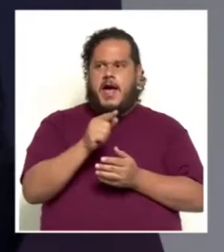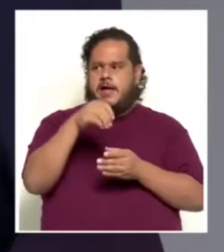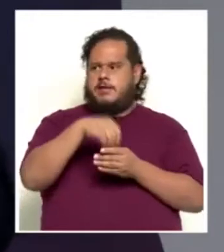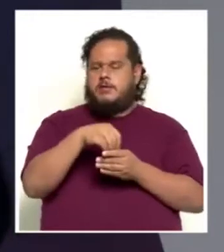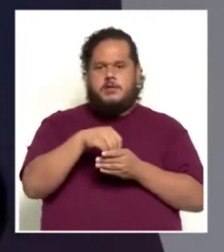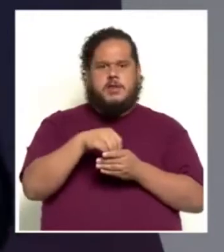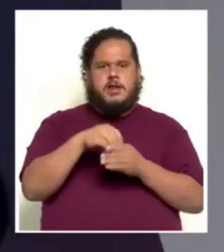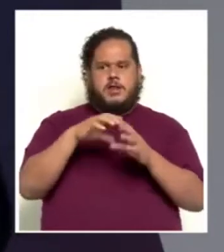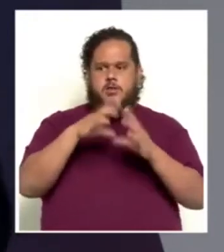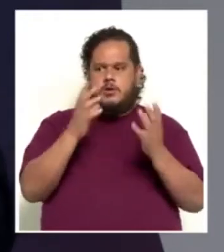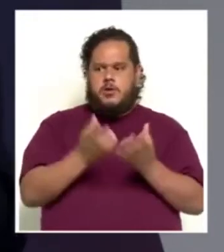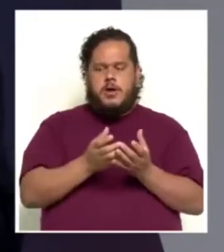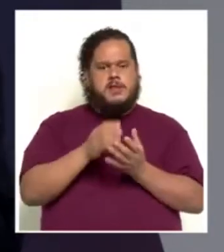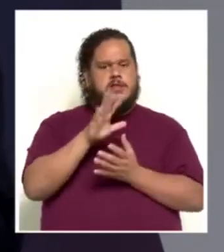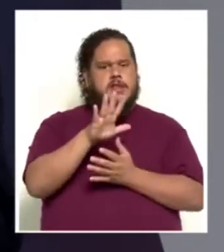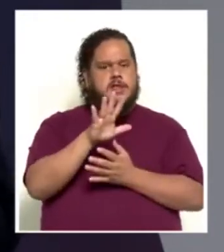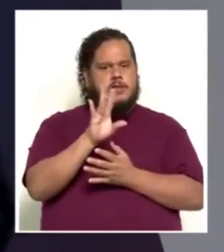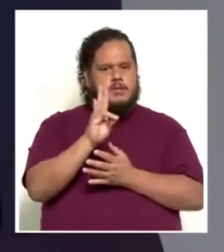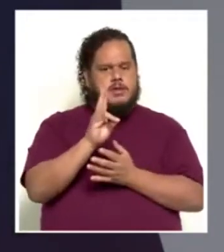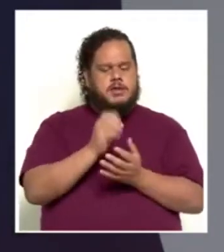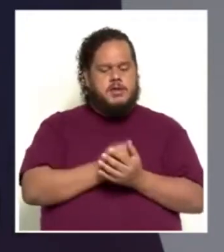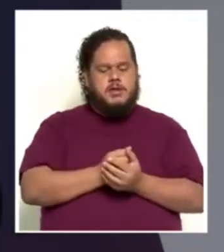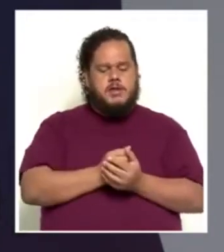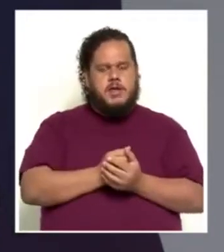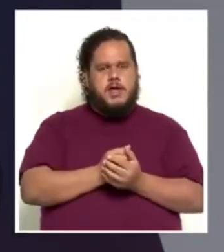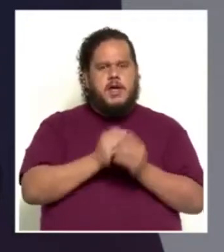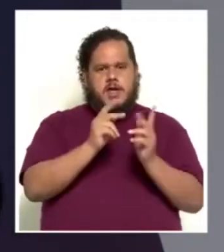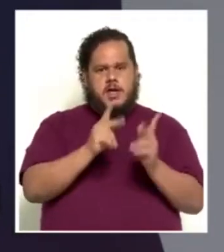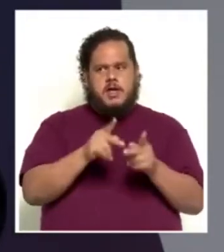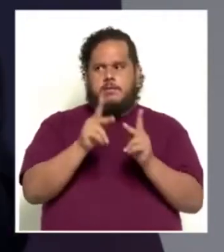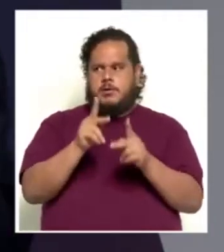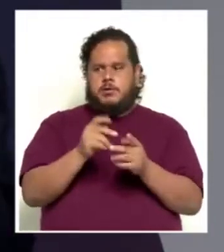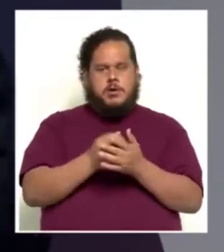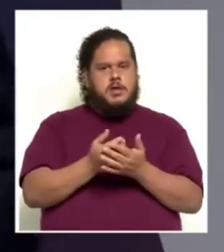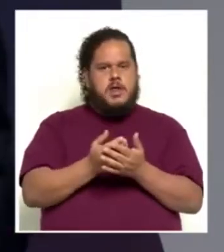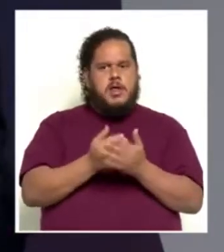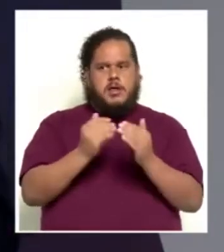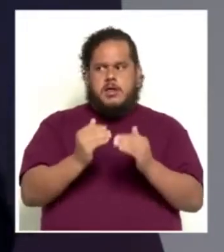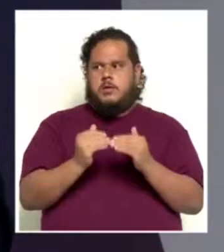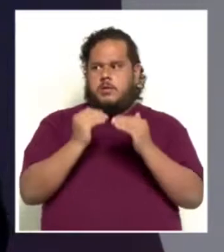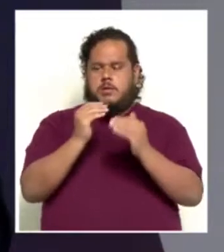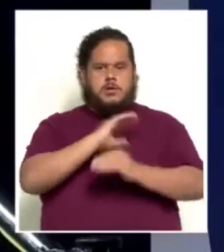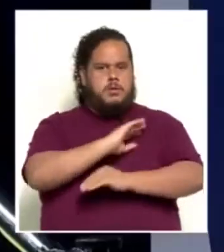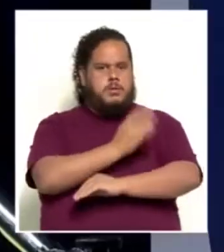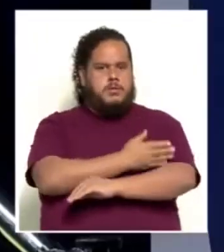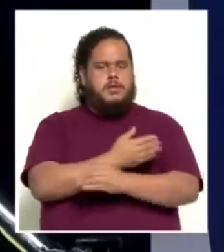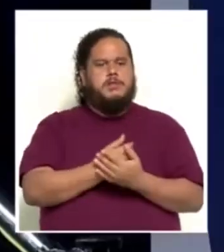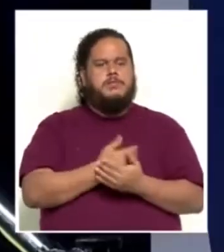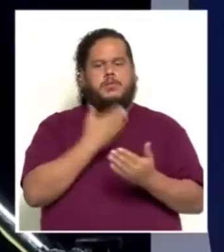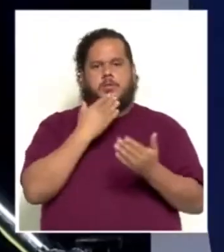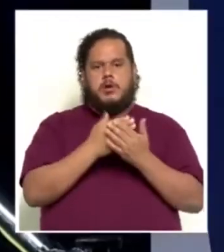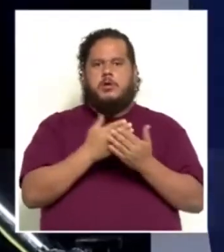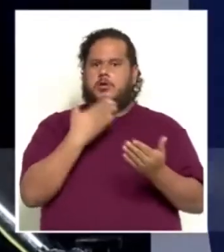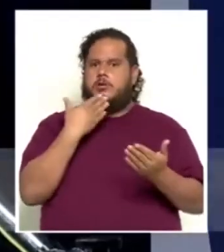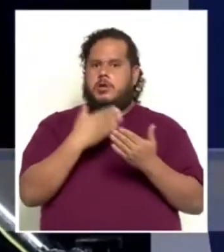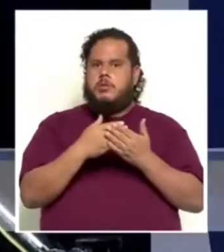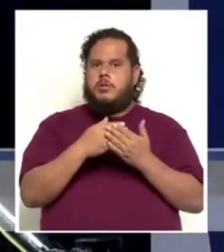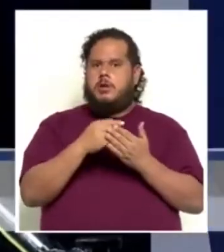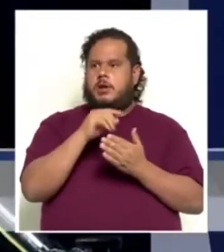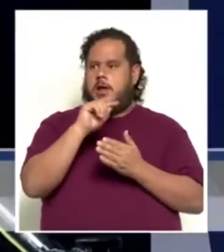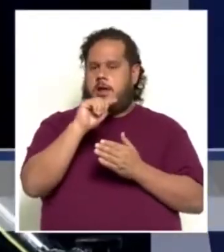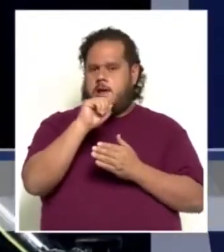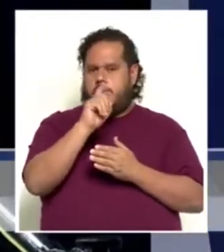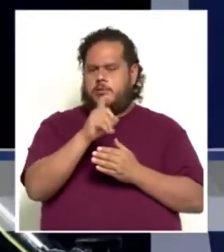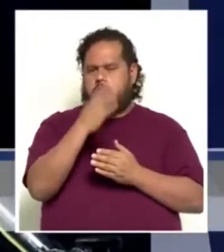contenido global de 57 personas que con un enorme poder? Es una excelente pregunta para comenzar, porque